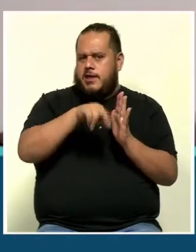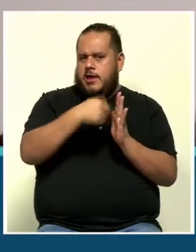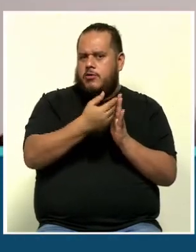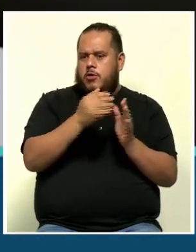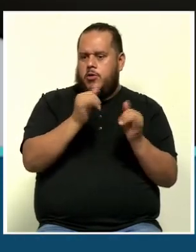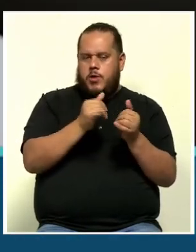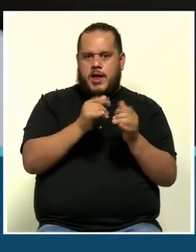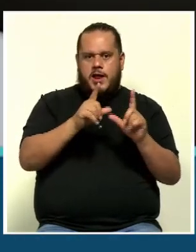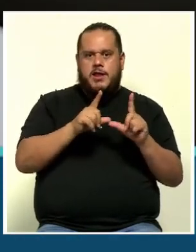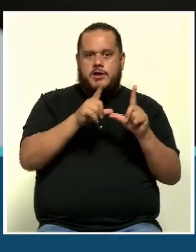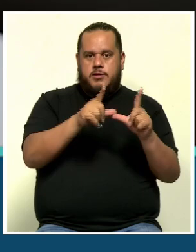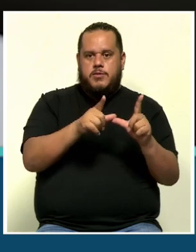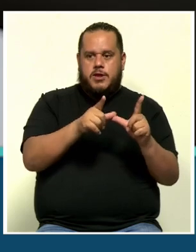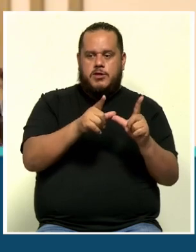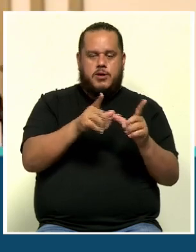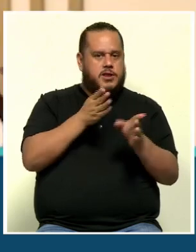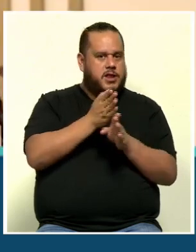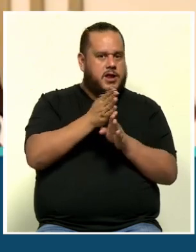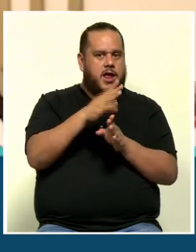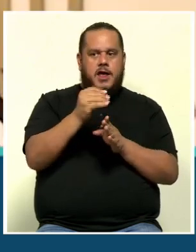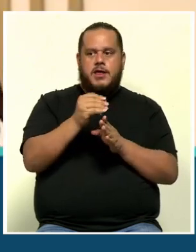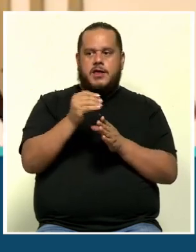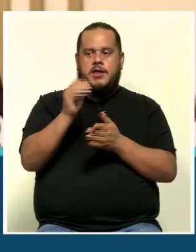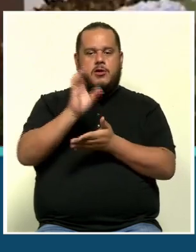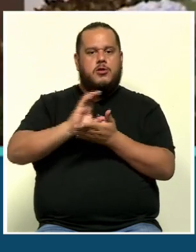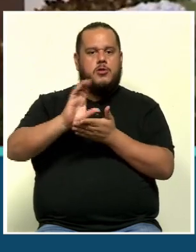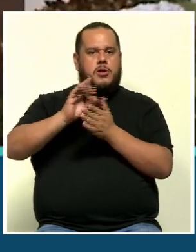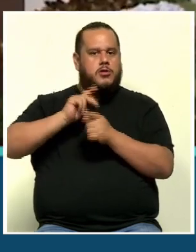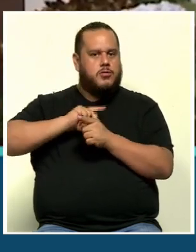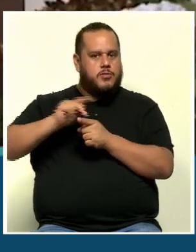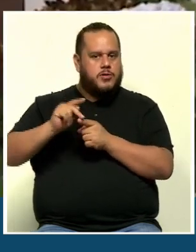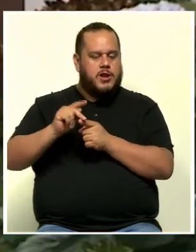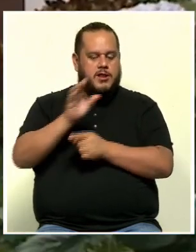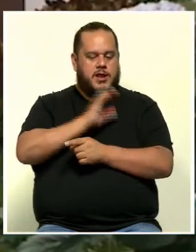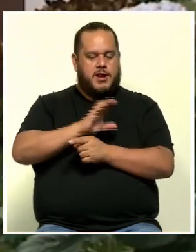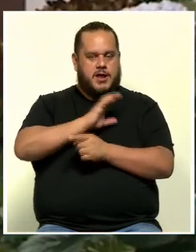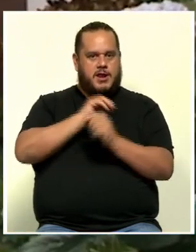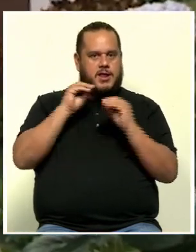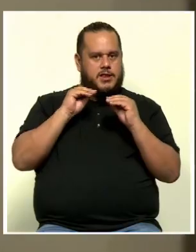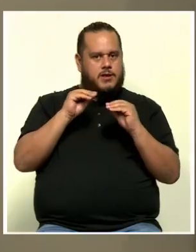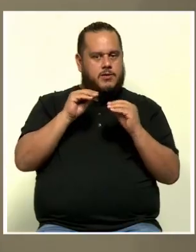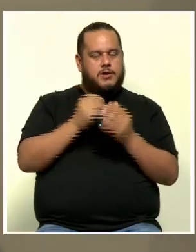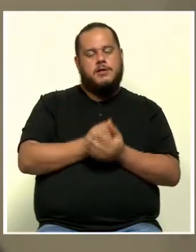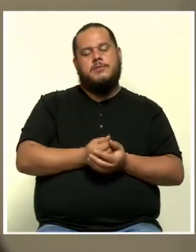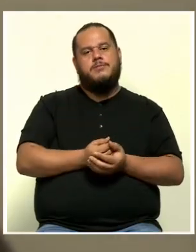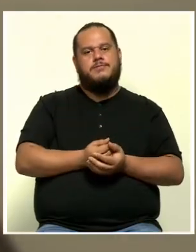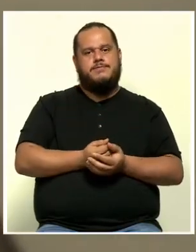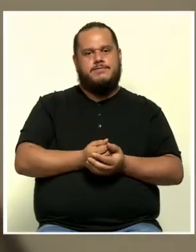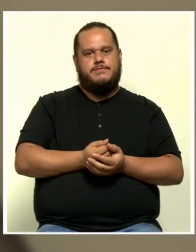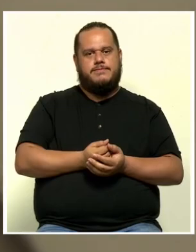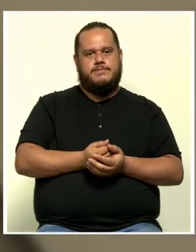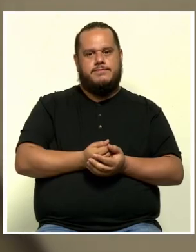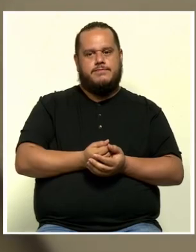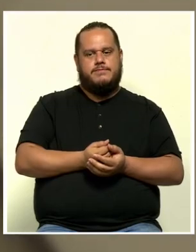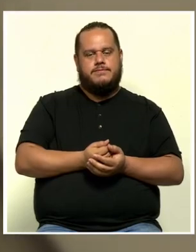las certificaciones de carreras y los colegios profesionales en la calidad de la educación?